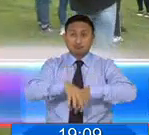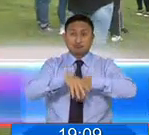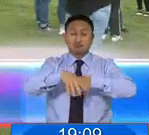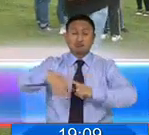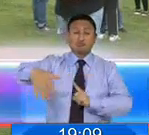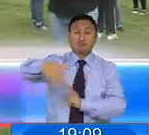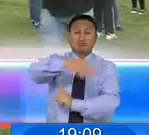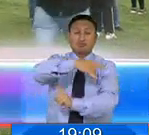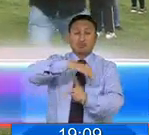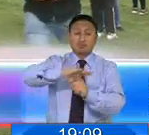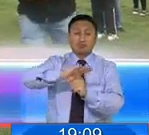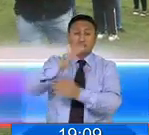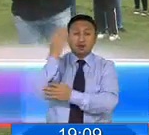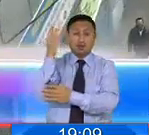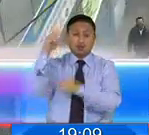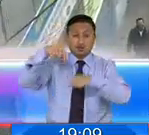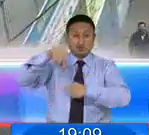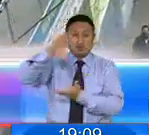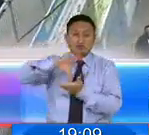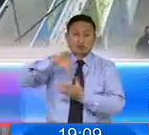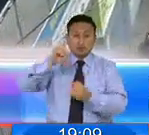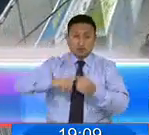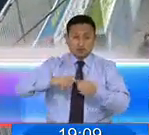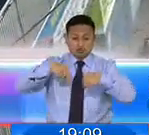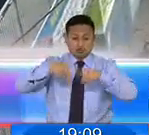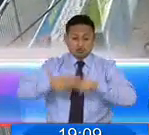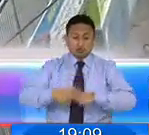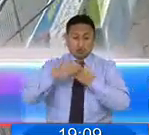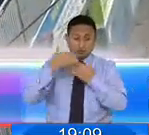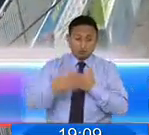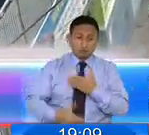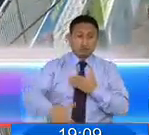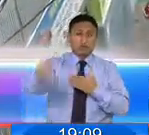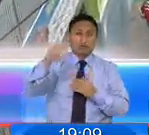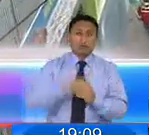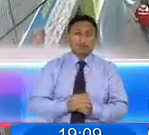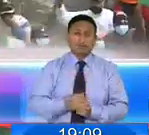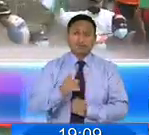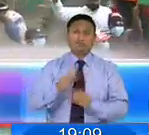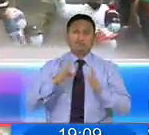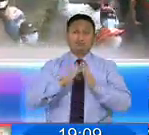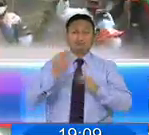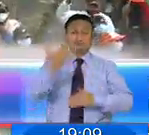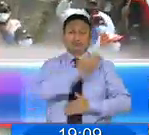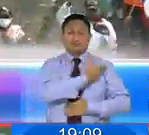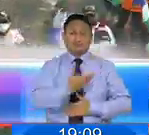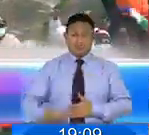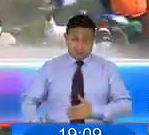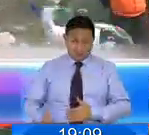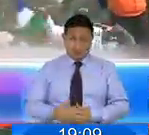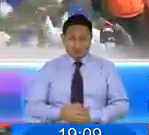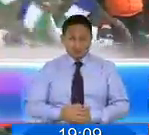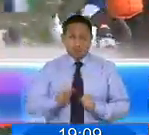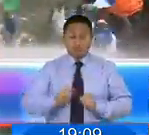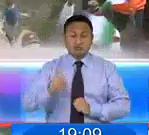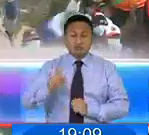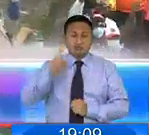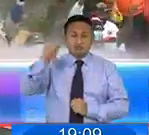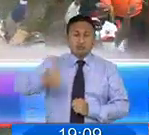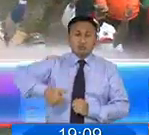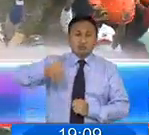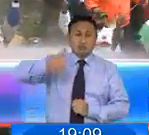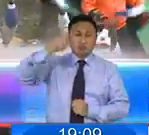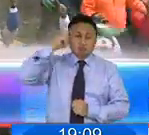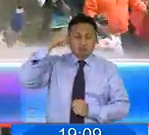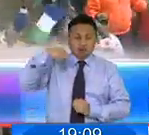el Parque El Arbolito en el centro de Quito, desde donde partieron con destino a Carondelet. El objetivo, exigir al gobierno central